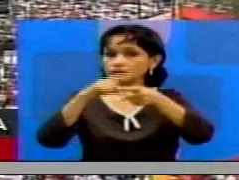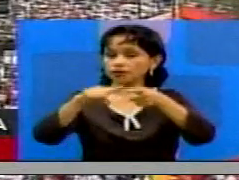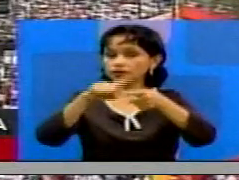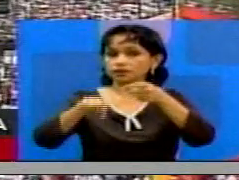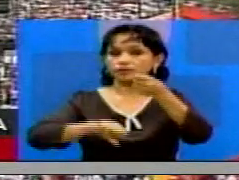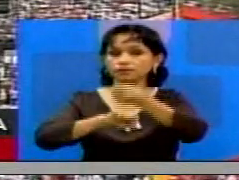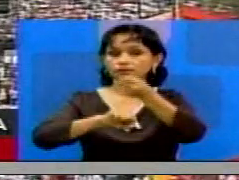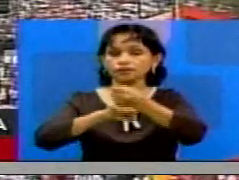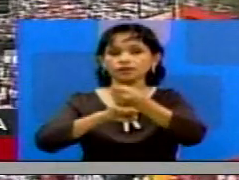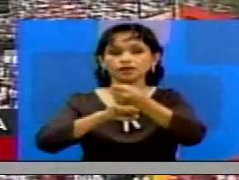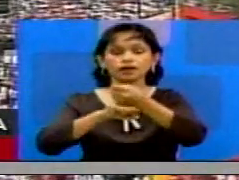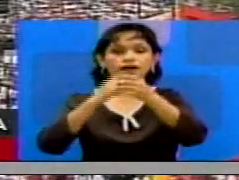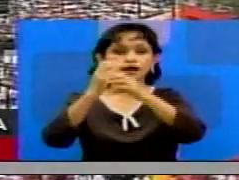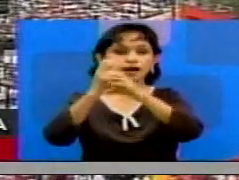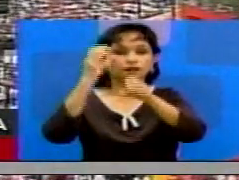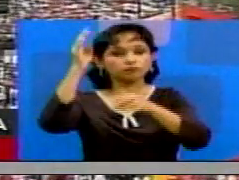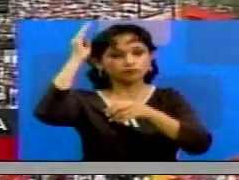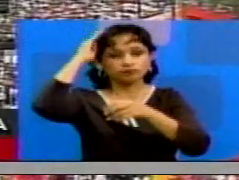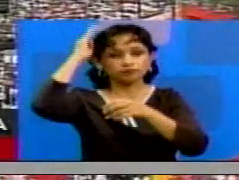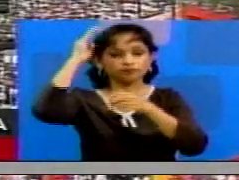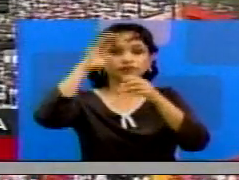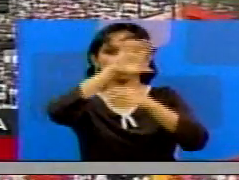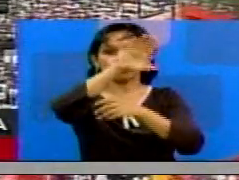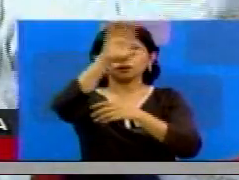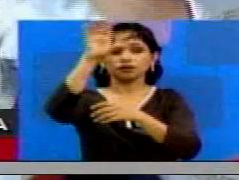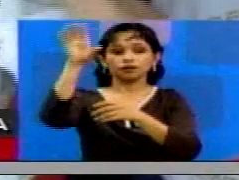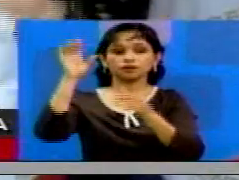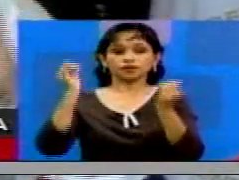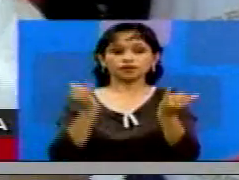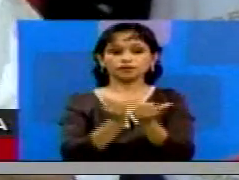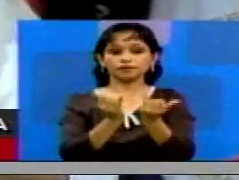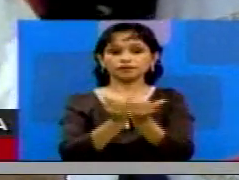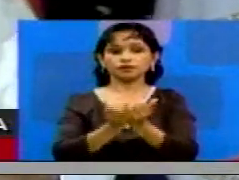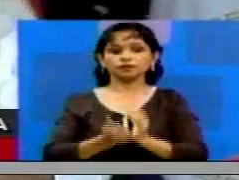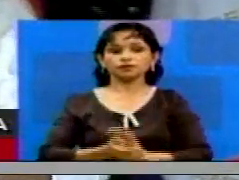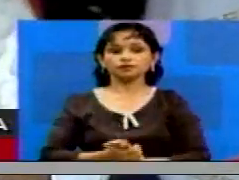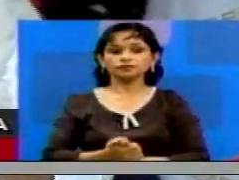en el subsidio al transporte interurbano,